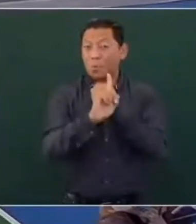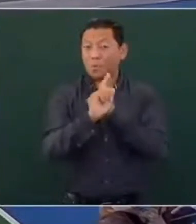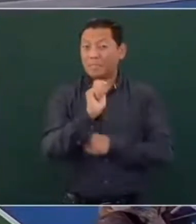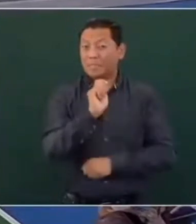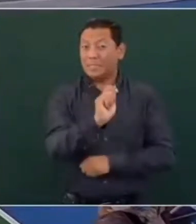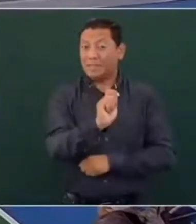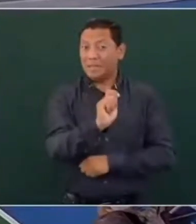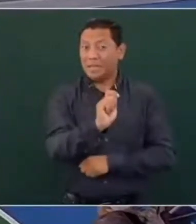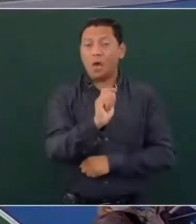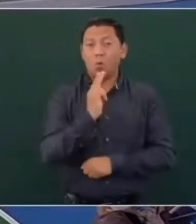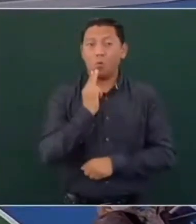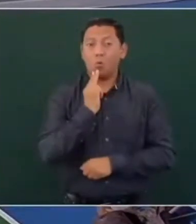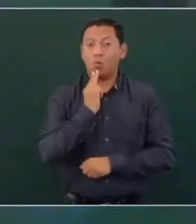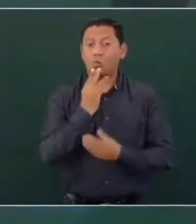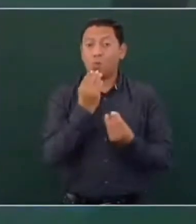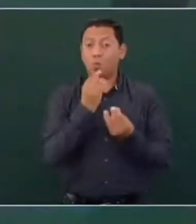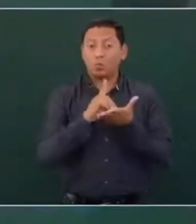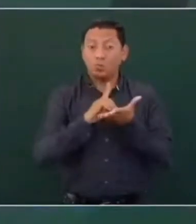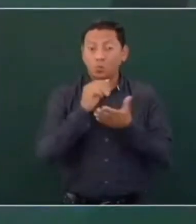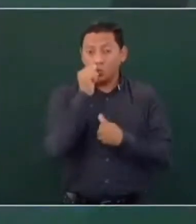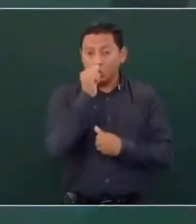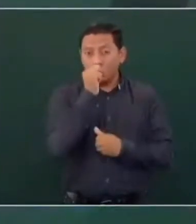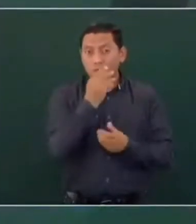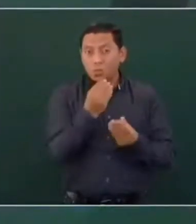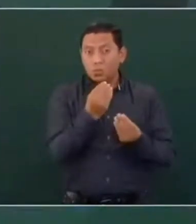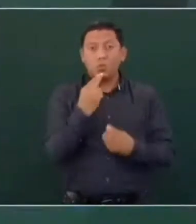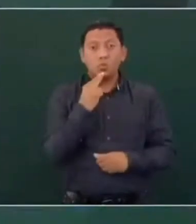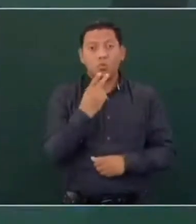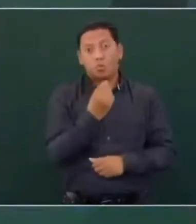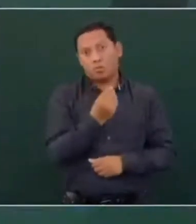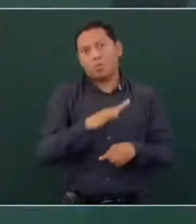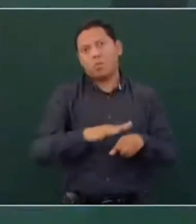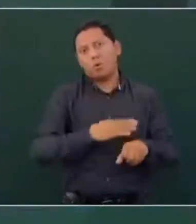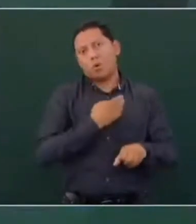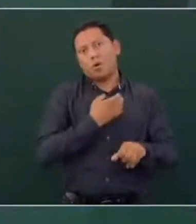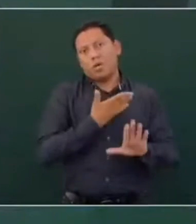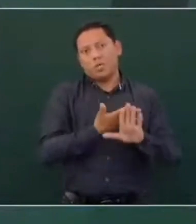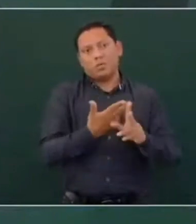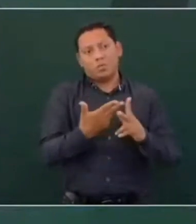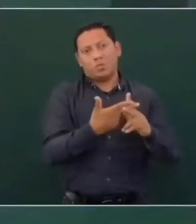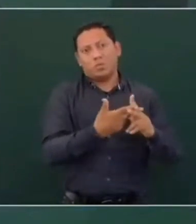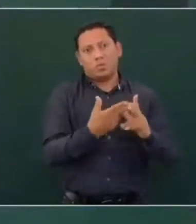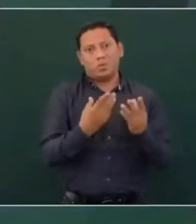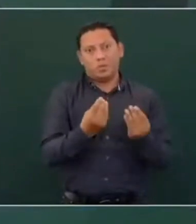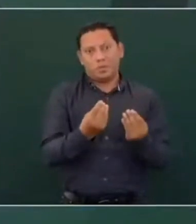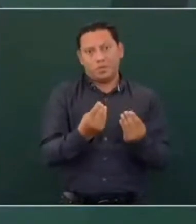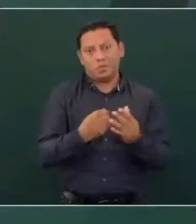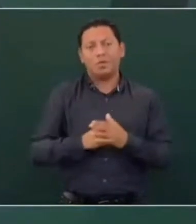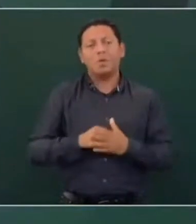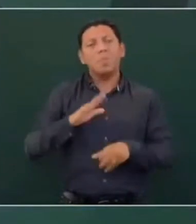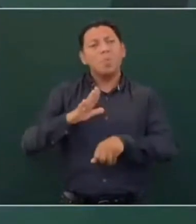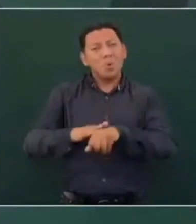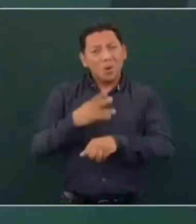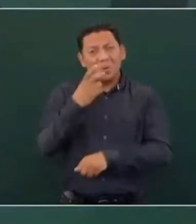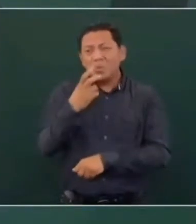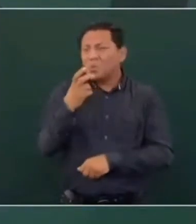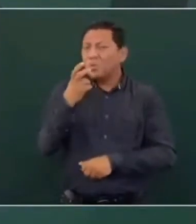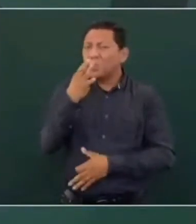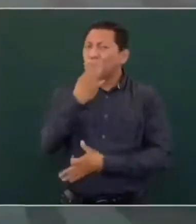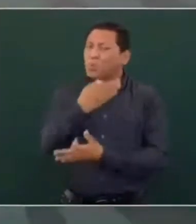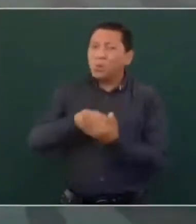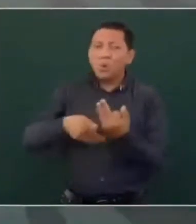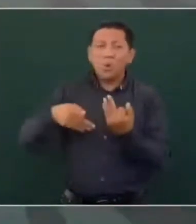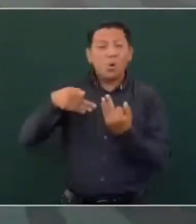Por eso tenemos que trabajar todos en la campaña